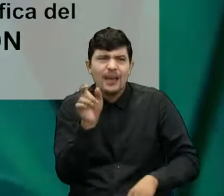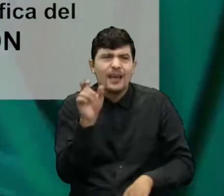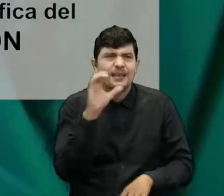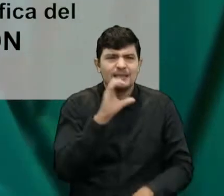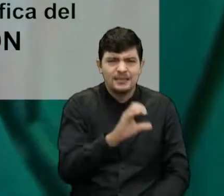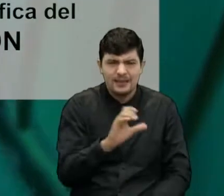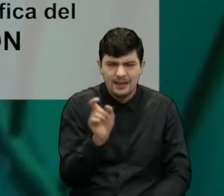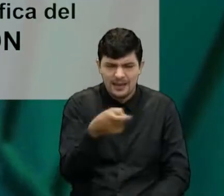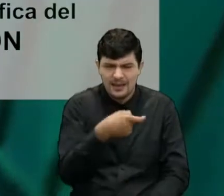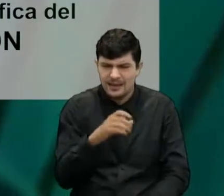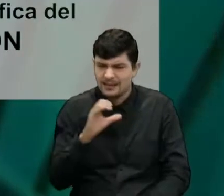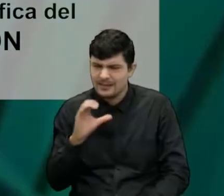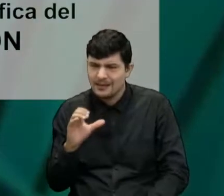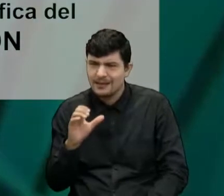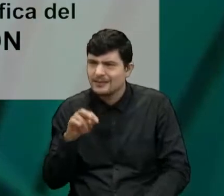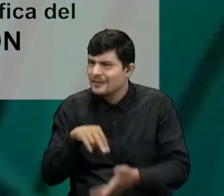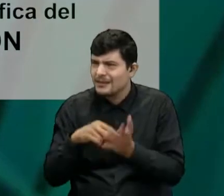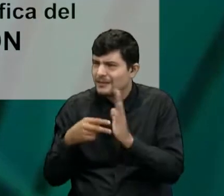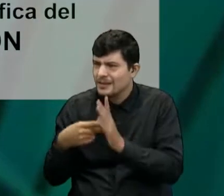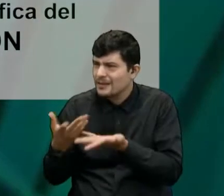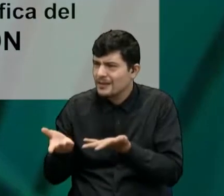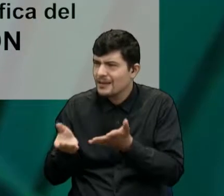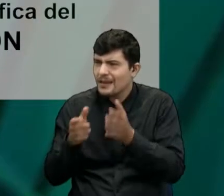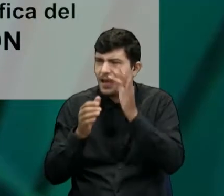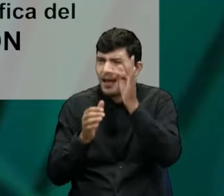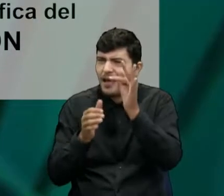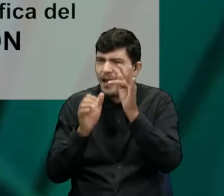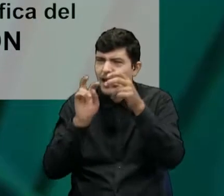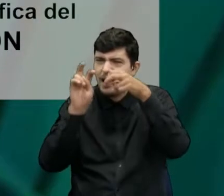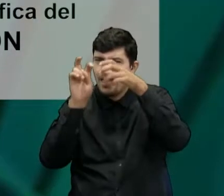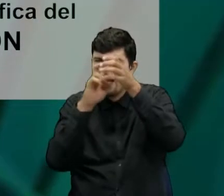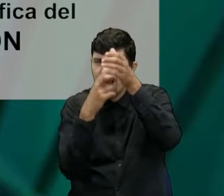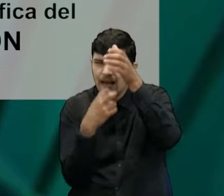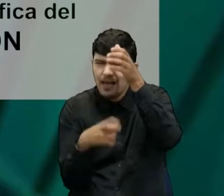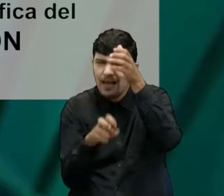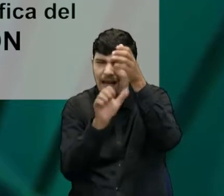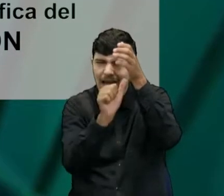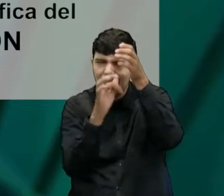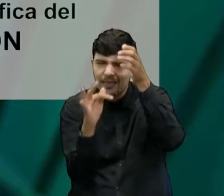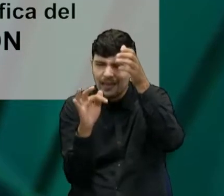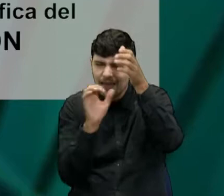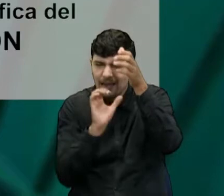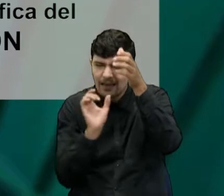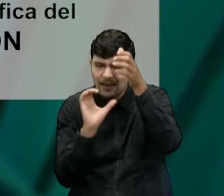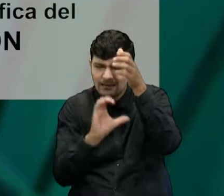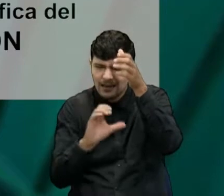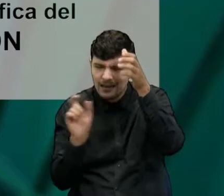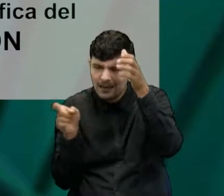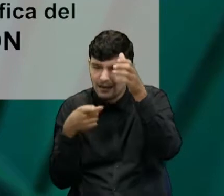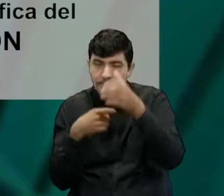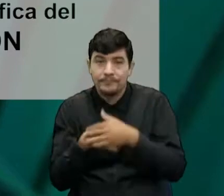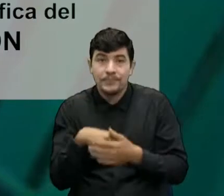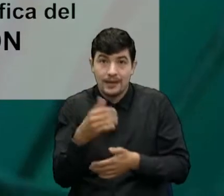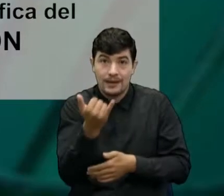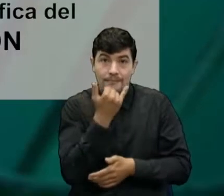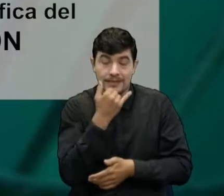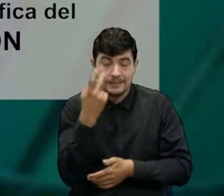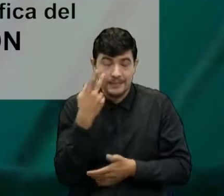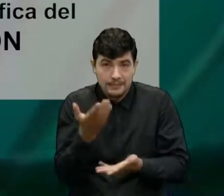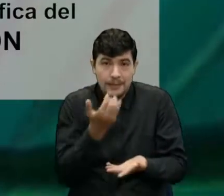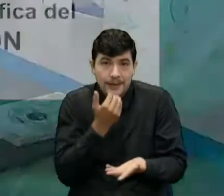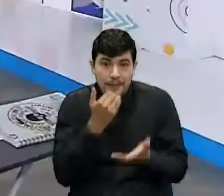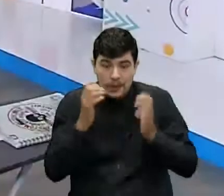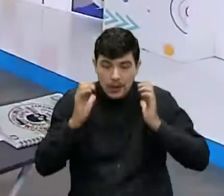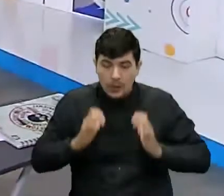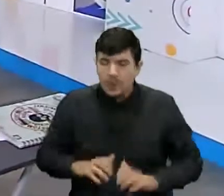compuestos O cómo se diría? Muy bien Resulta que Nosotros estamos compuestos Tenemos El cuerpo humano Por ejemplo